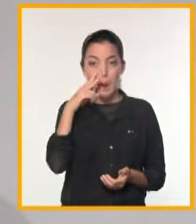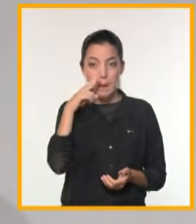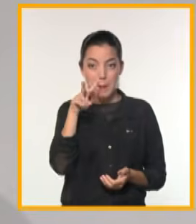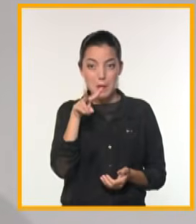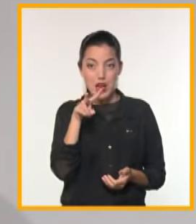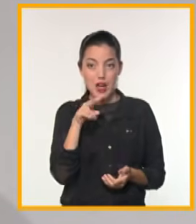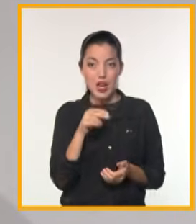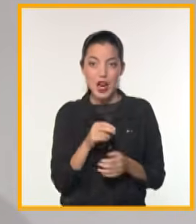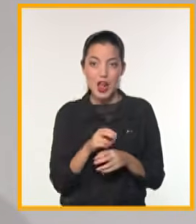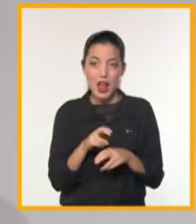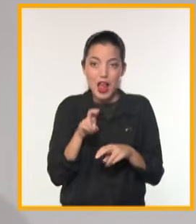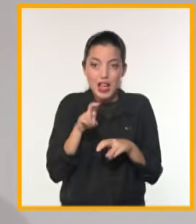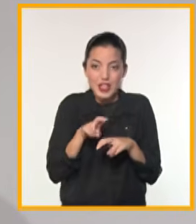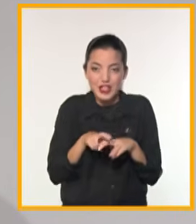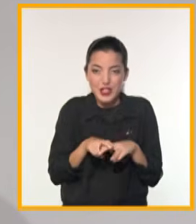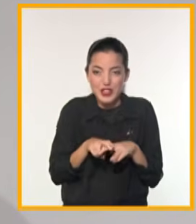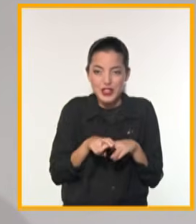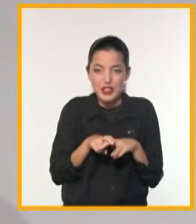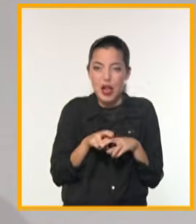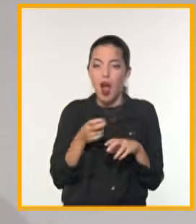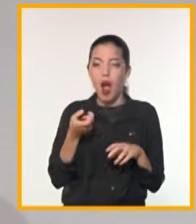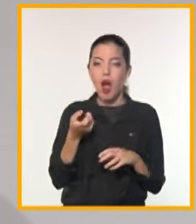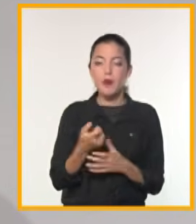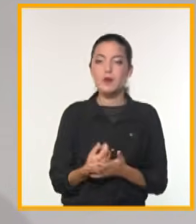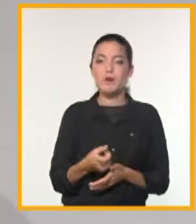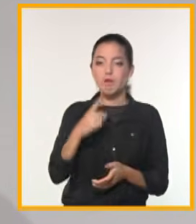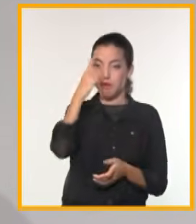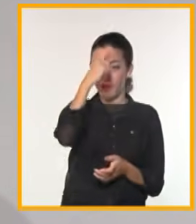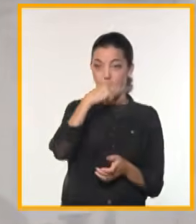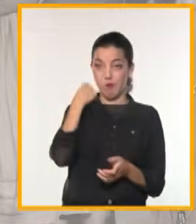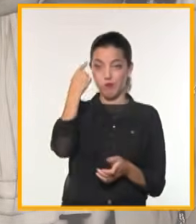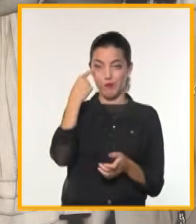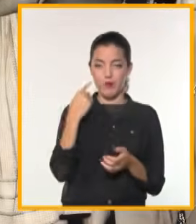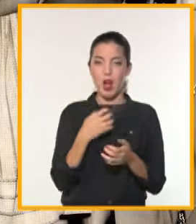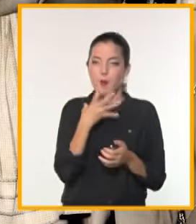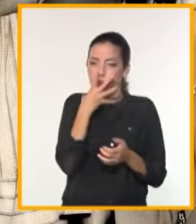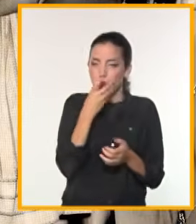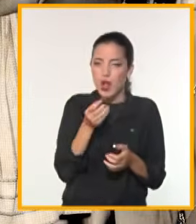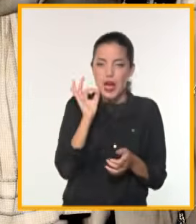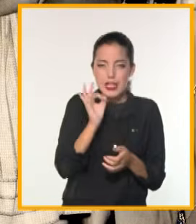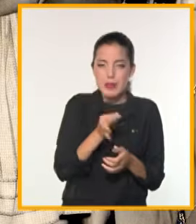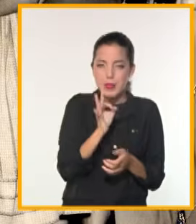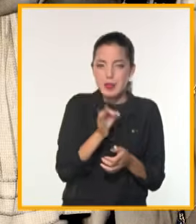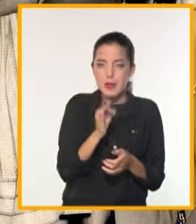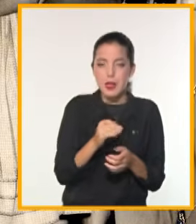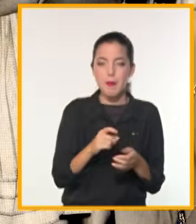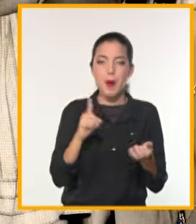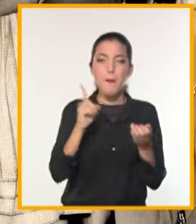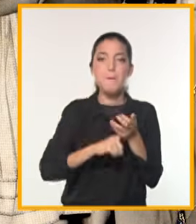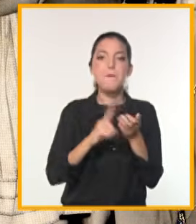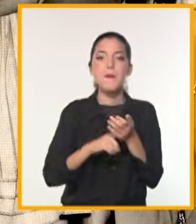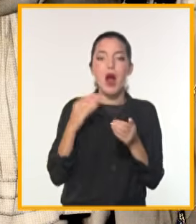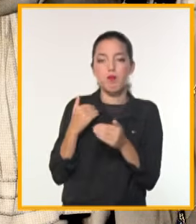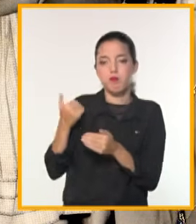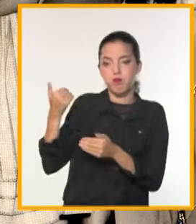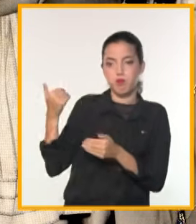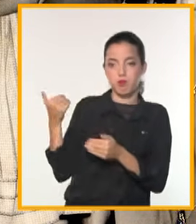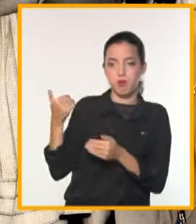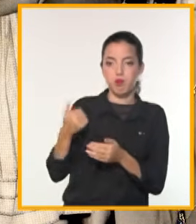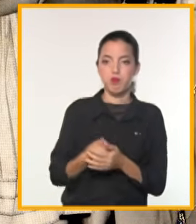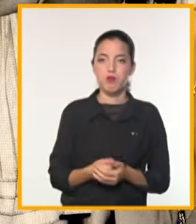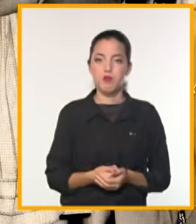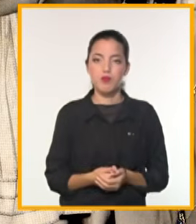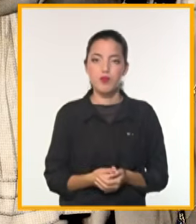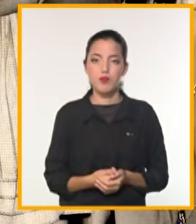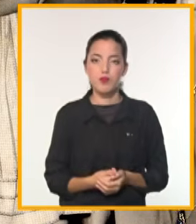atrás, al lado de mi padre, es la mía, pues a mí me gustaba siempre estar al lado de mi padre. Están mis hermanos, y están mis primos, mis